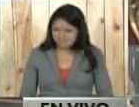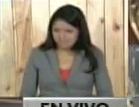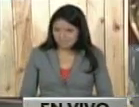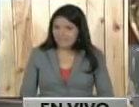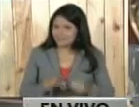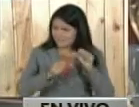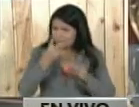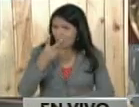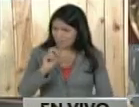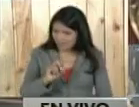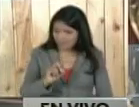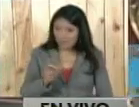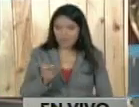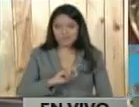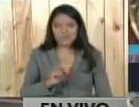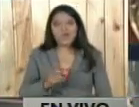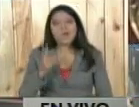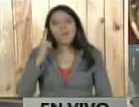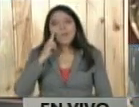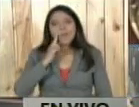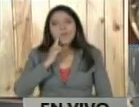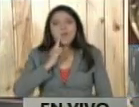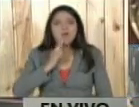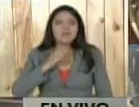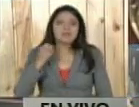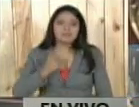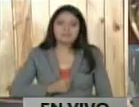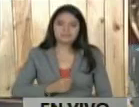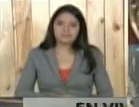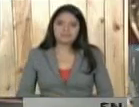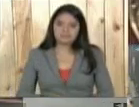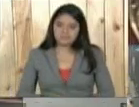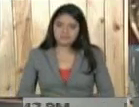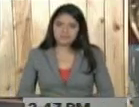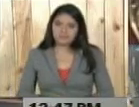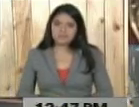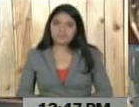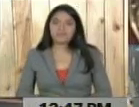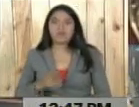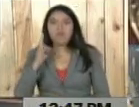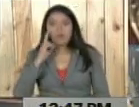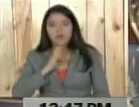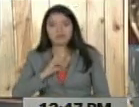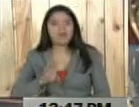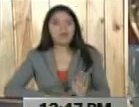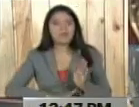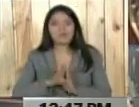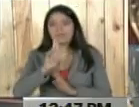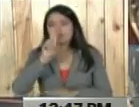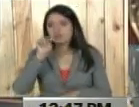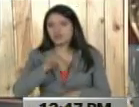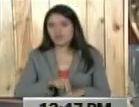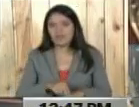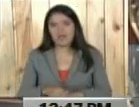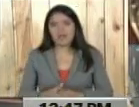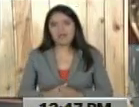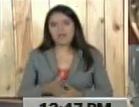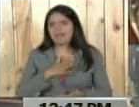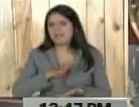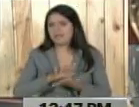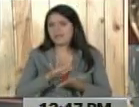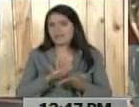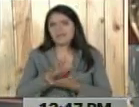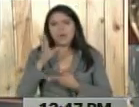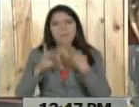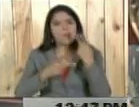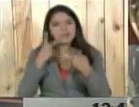son conceptos bolivarianos, por eso, conceptos de Bolívar, la prosperidad nacional, la estabilidad